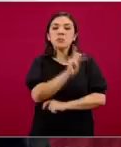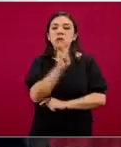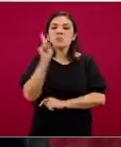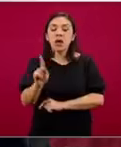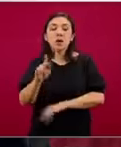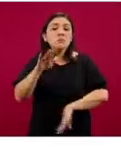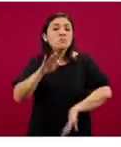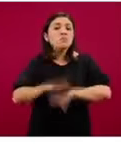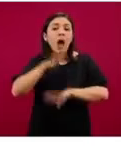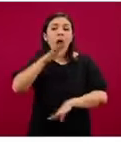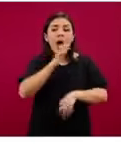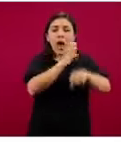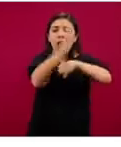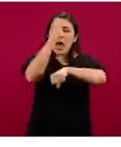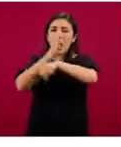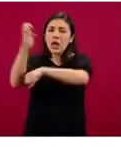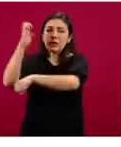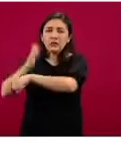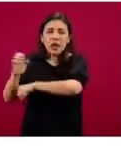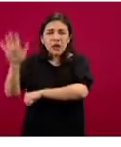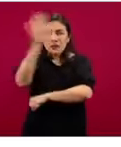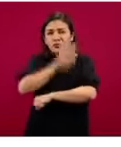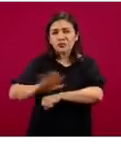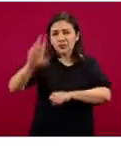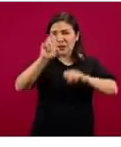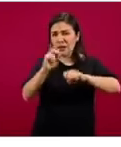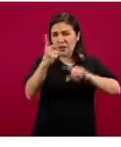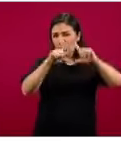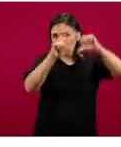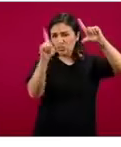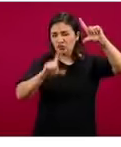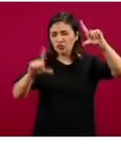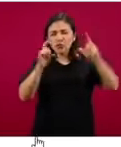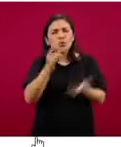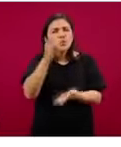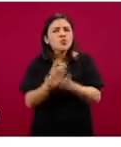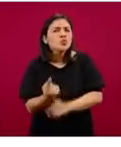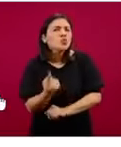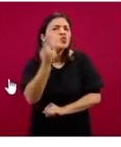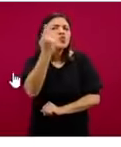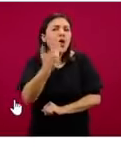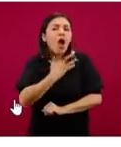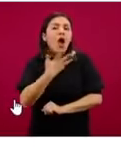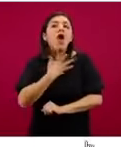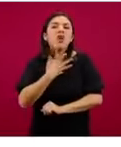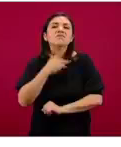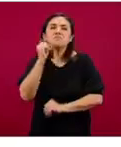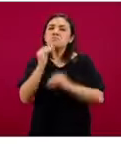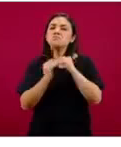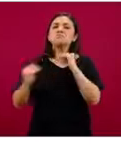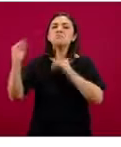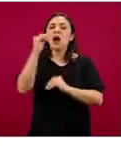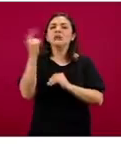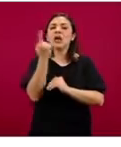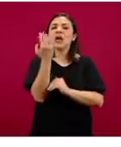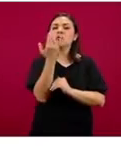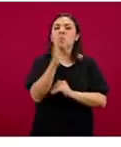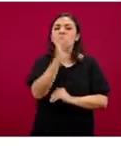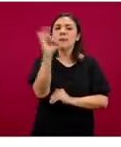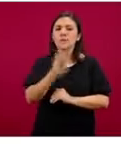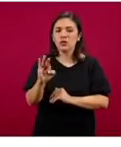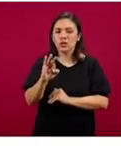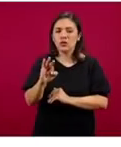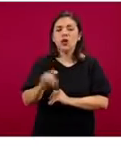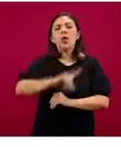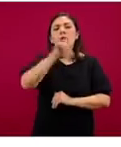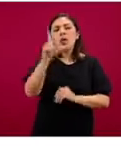que la mayoría de las entidades federativas, de hecho solamente una tendría un incremento por encima del